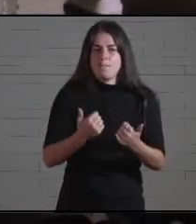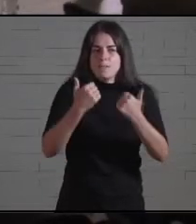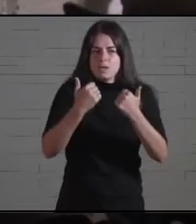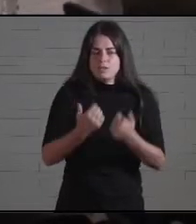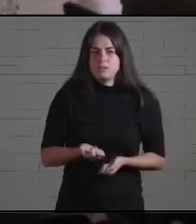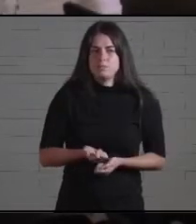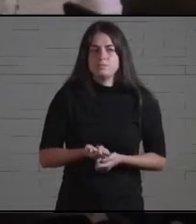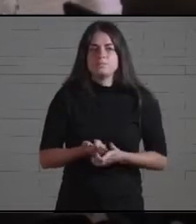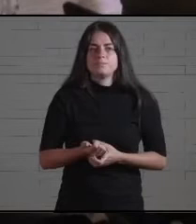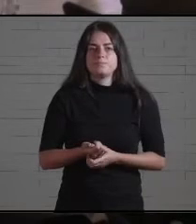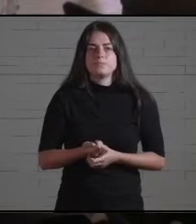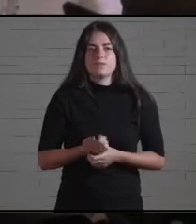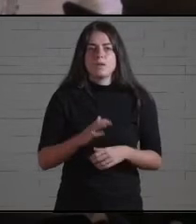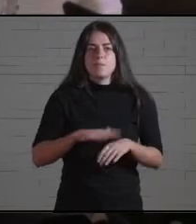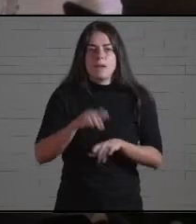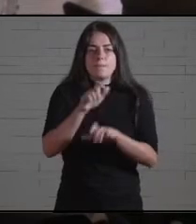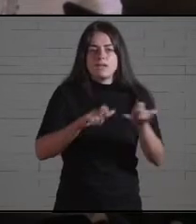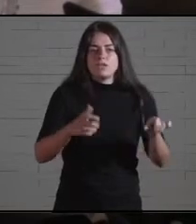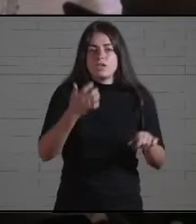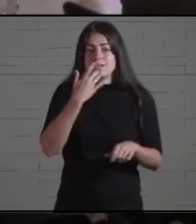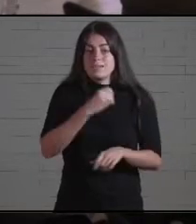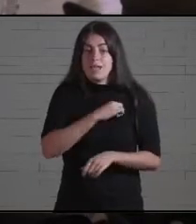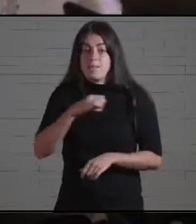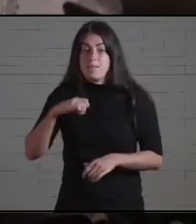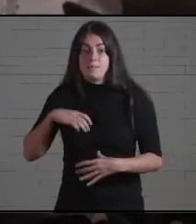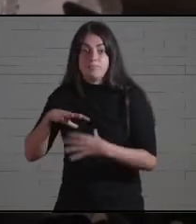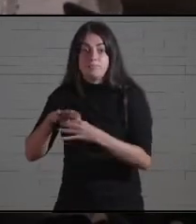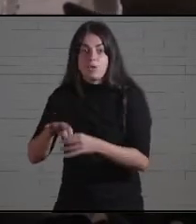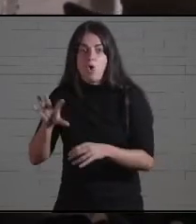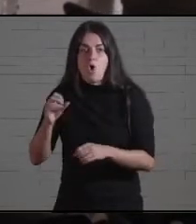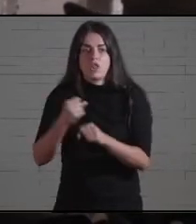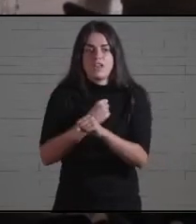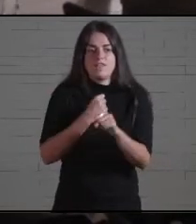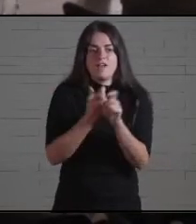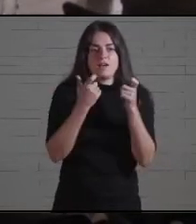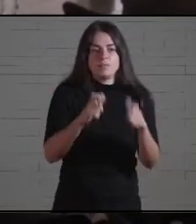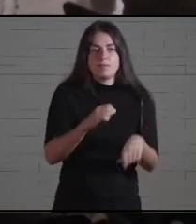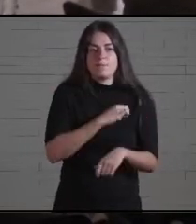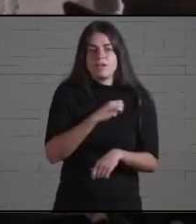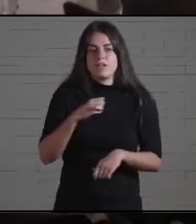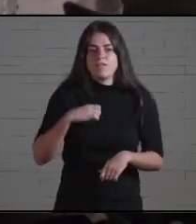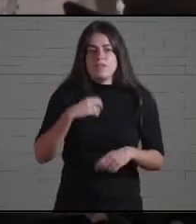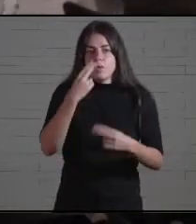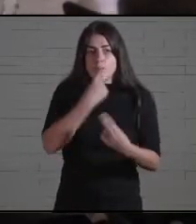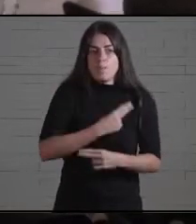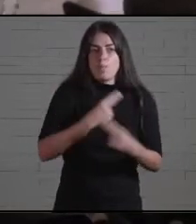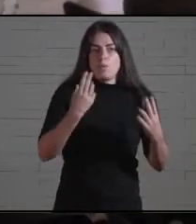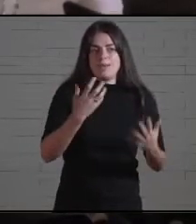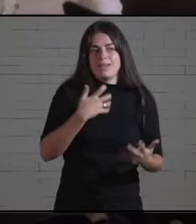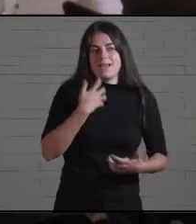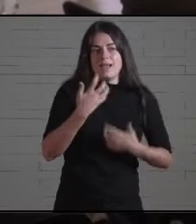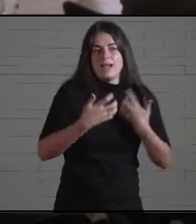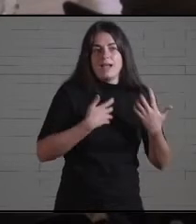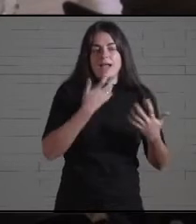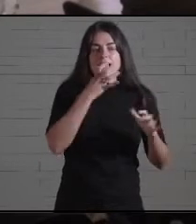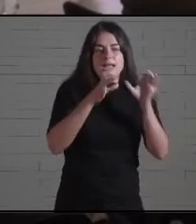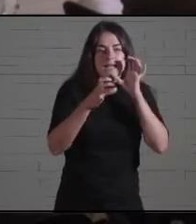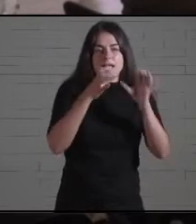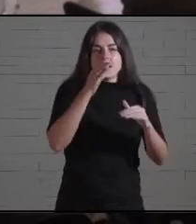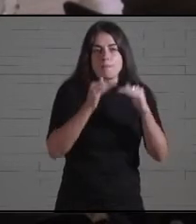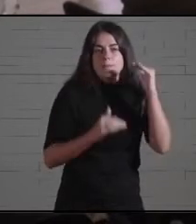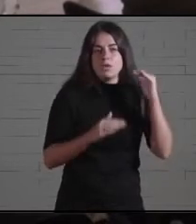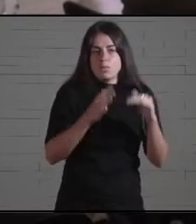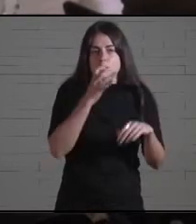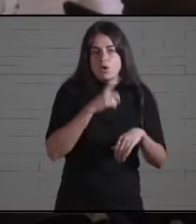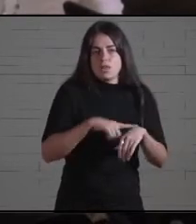todo entre las personas por cuenta propia y las que trabajan en el sector privado. En el sector público se quejan menos, nos quejamos menos de la falta